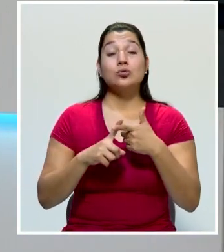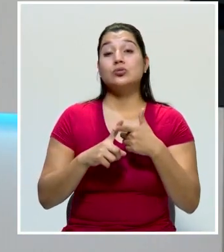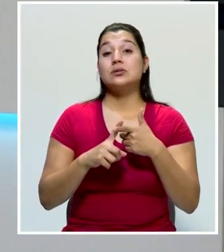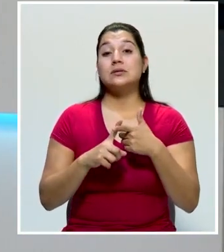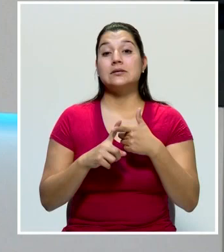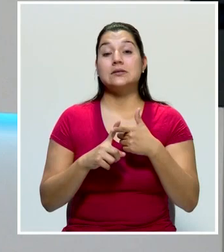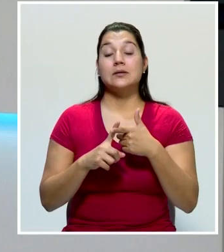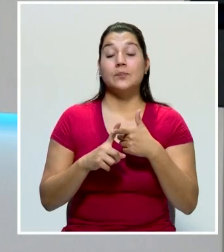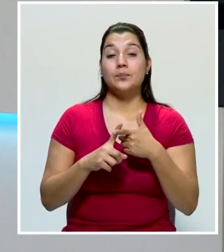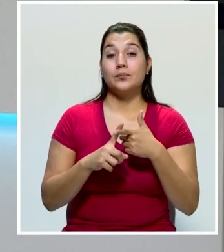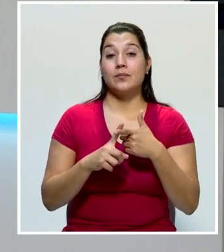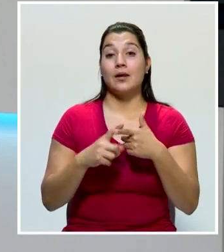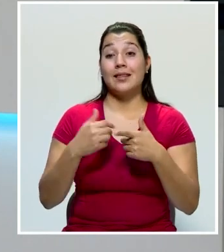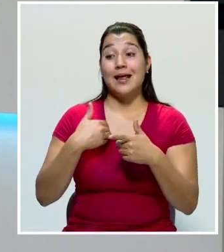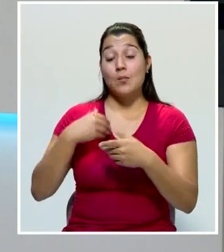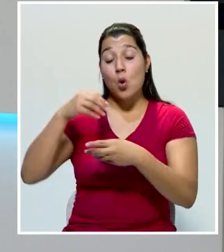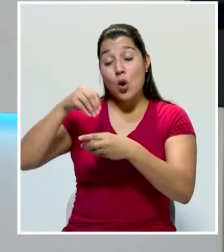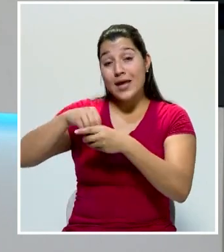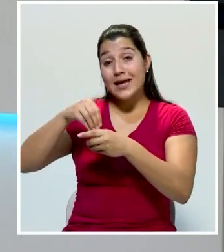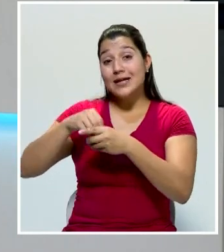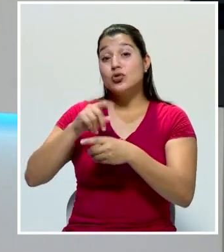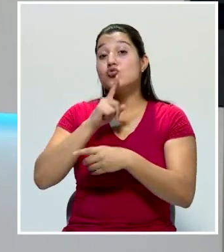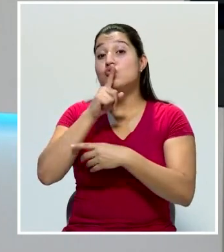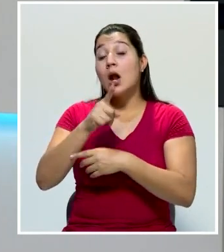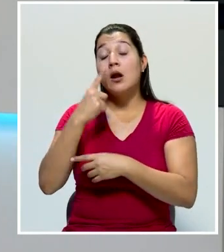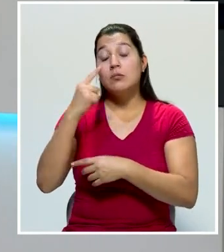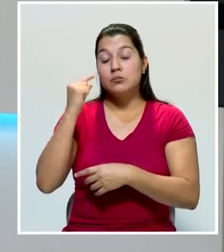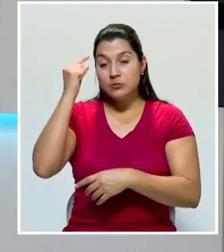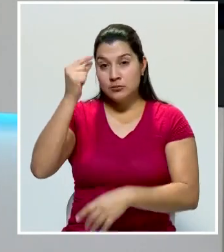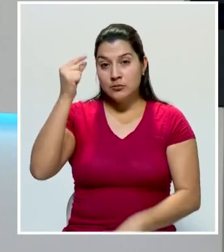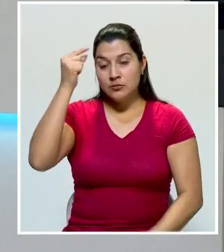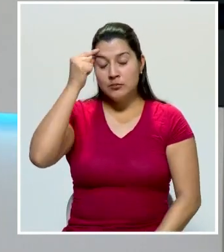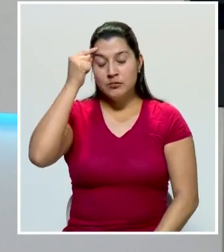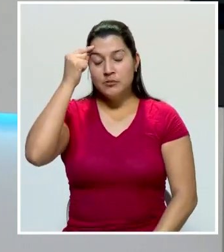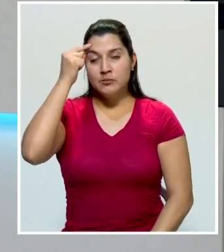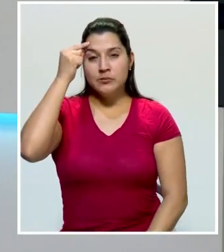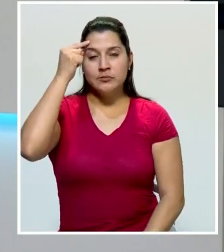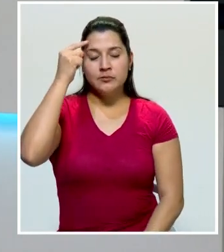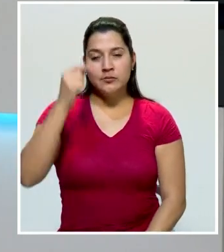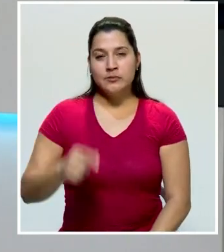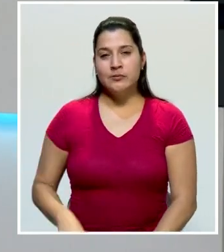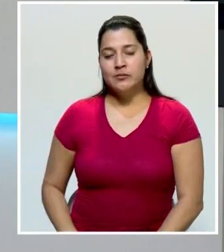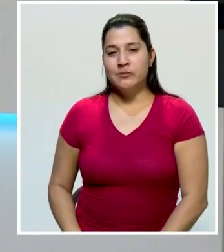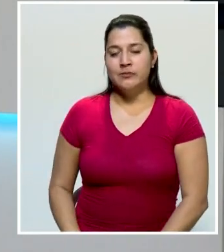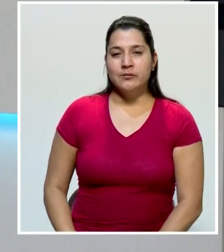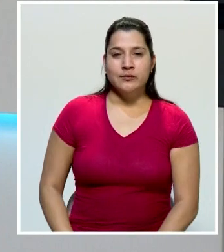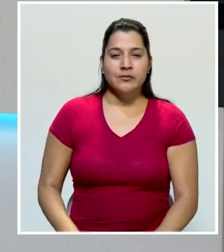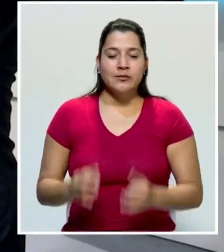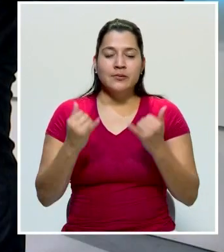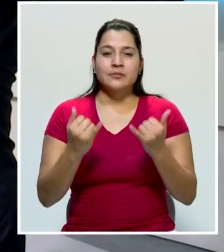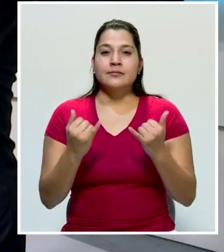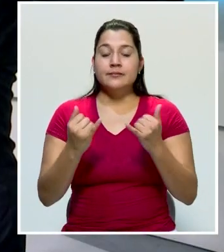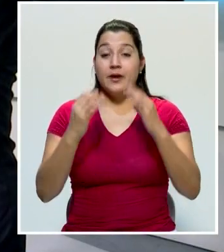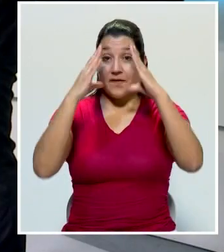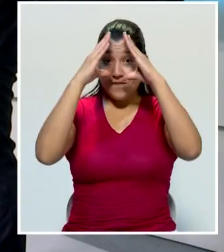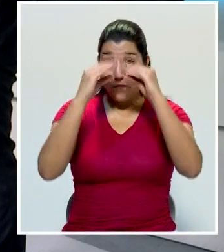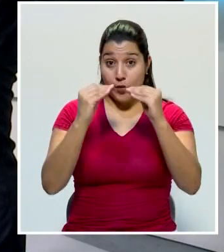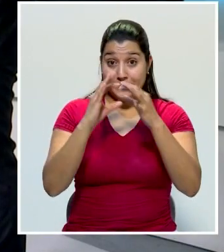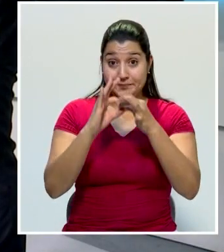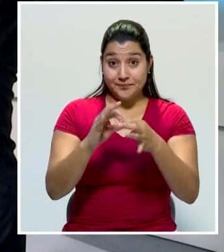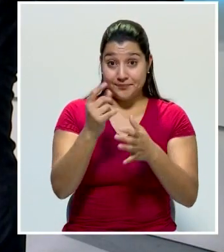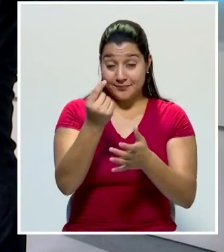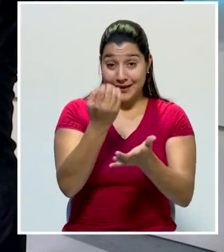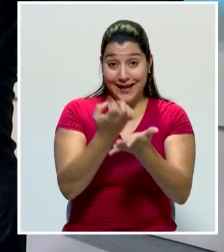que se llama un ingreso real para el Estado costarricense. Valores económicos que nos han dado